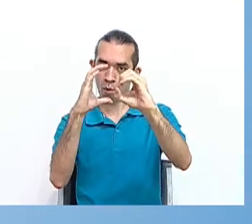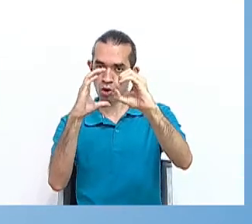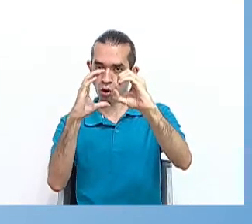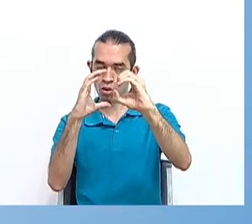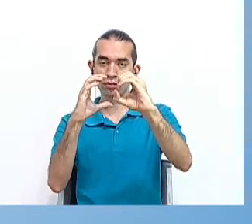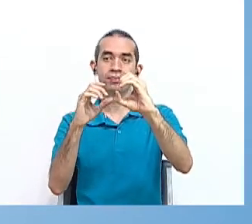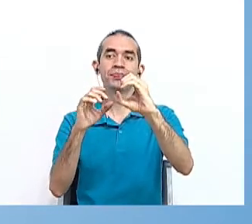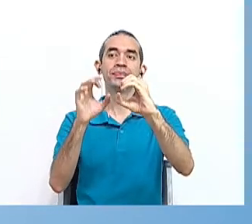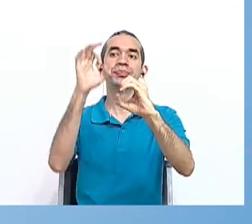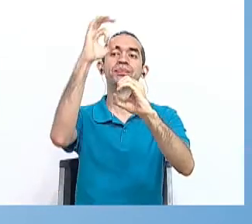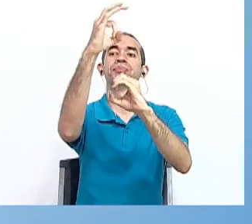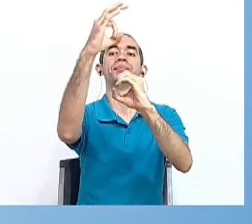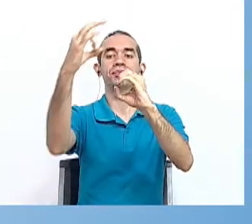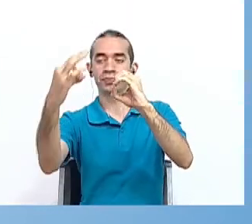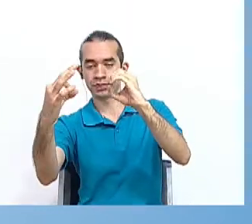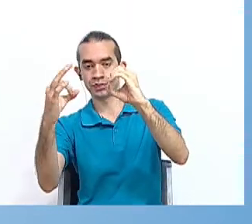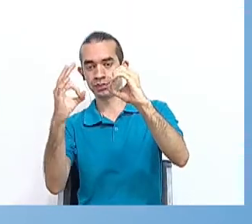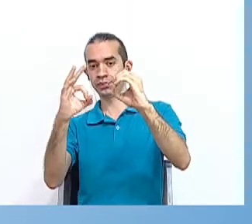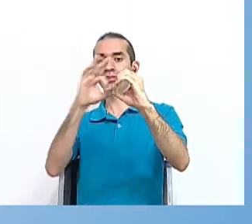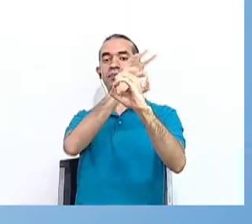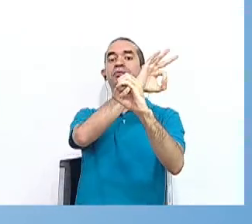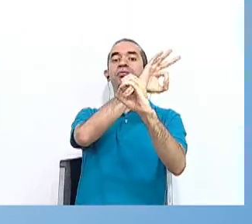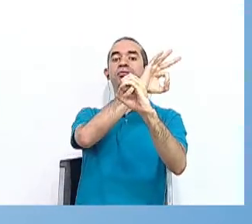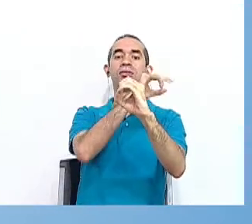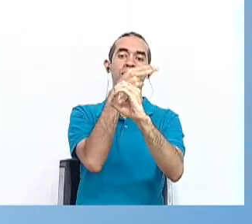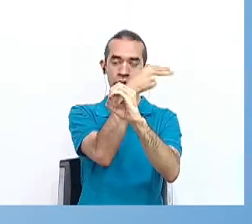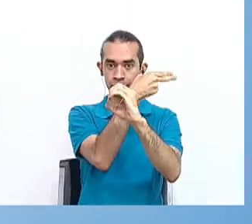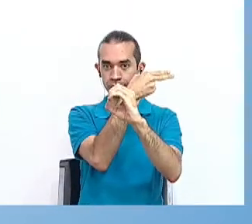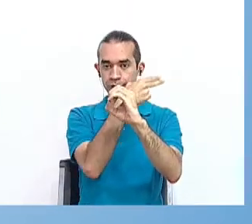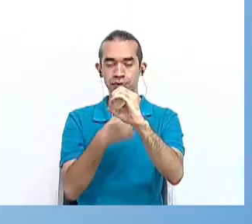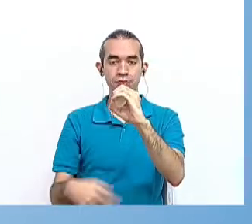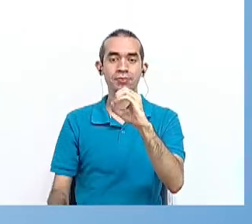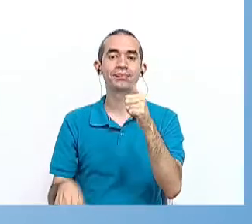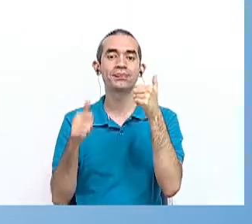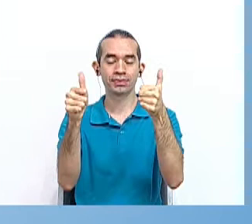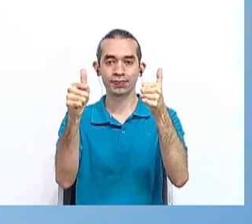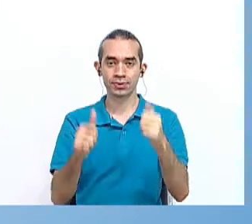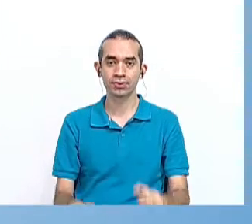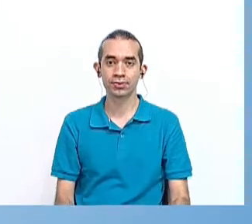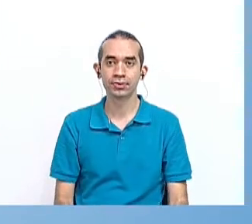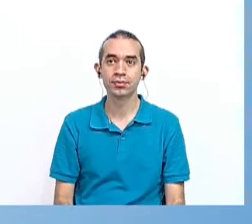y 4 átomos de hidrógeno. Muy bien.